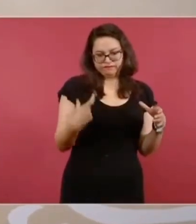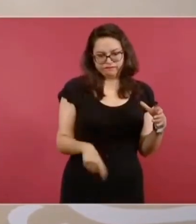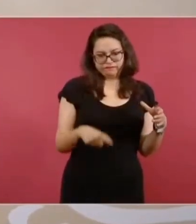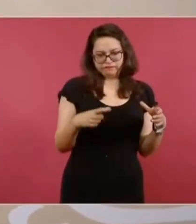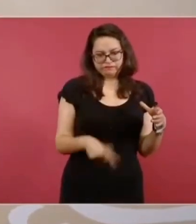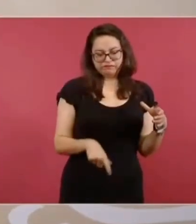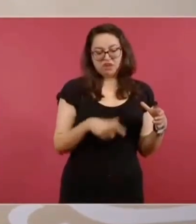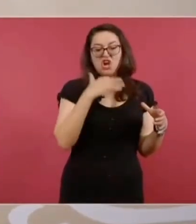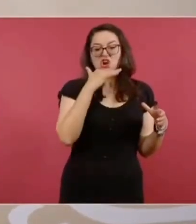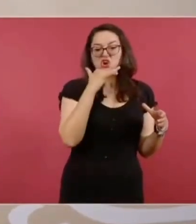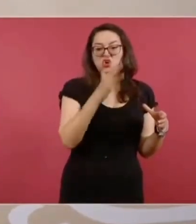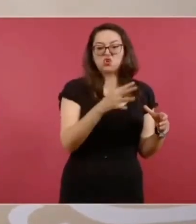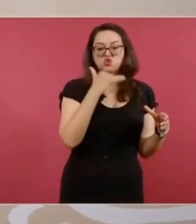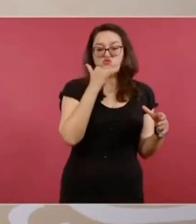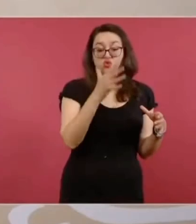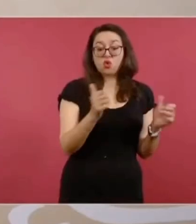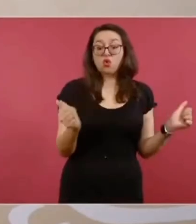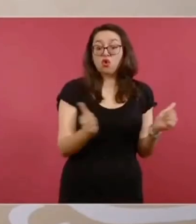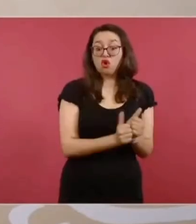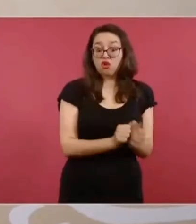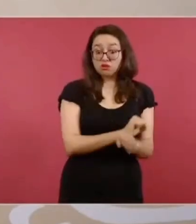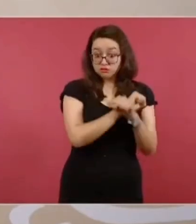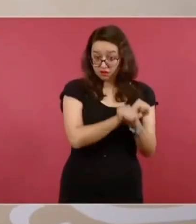y había esclavitud,